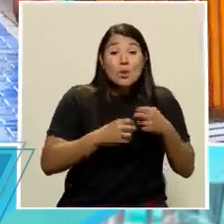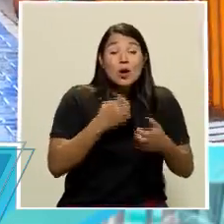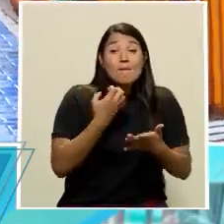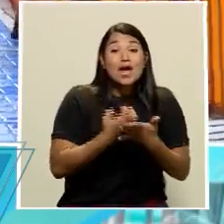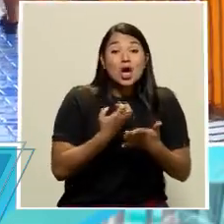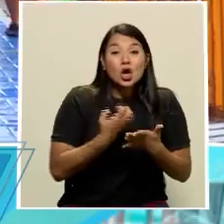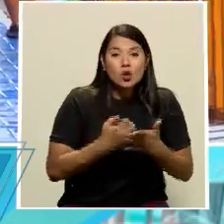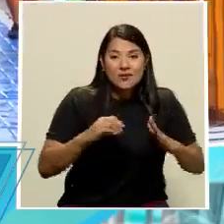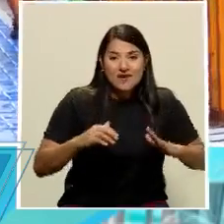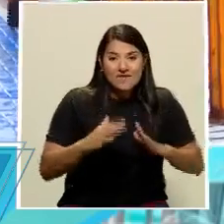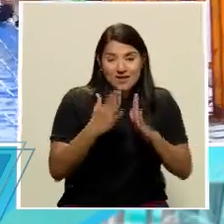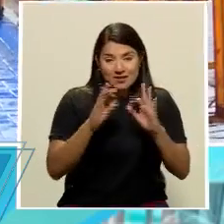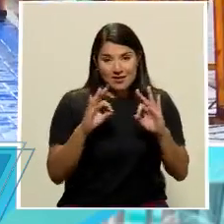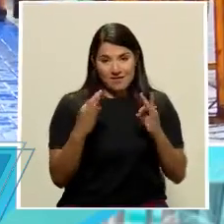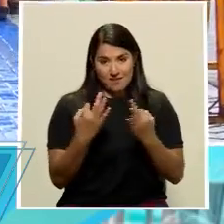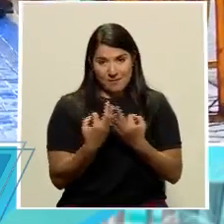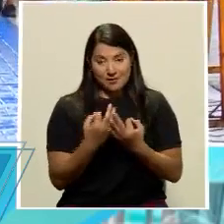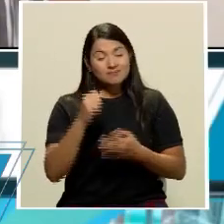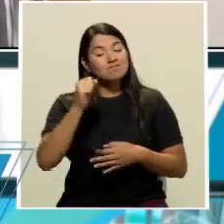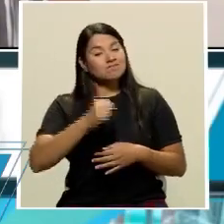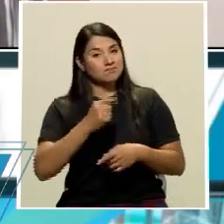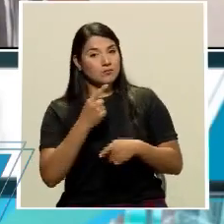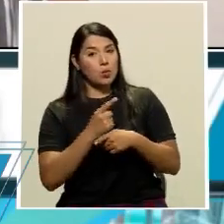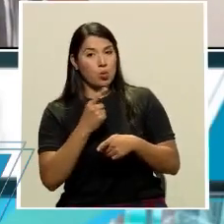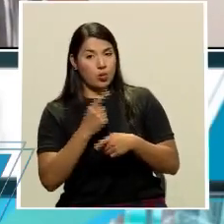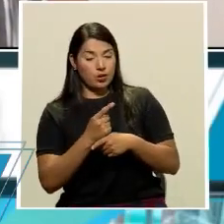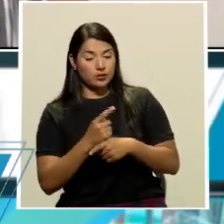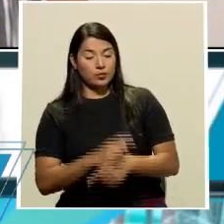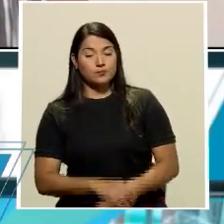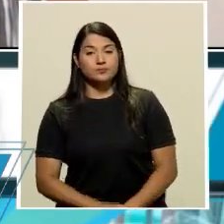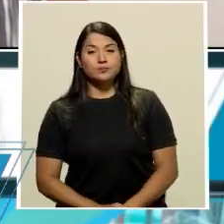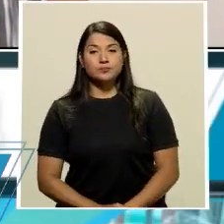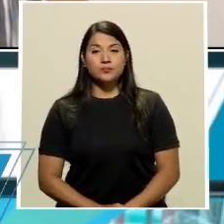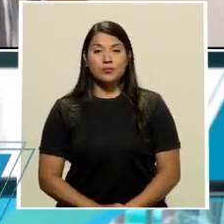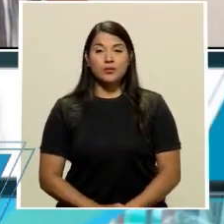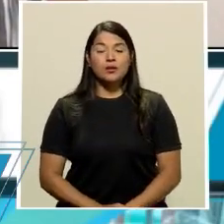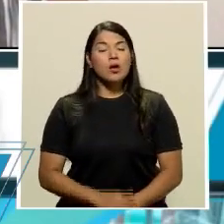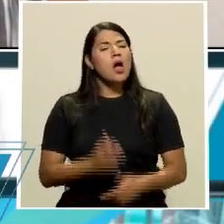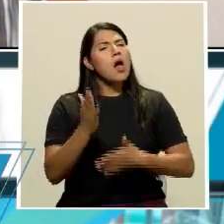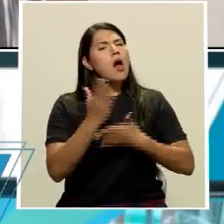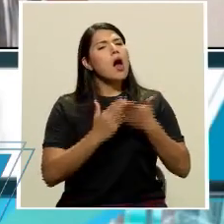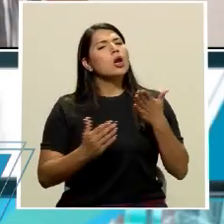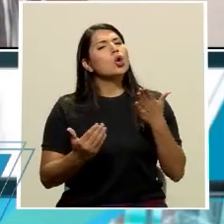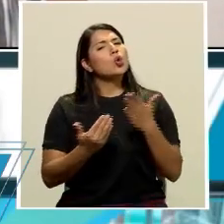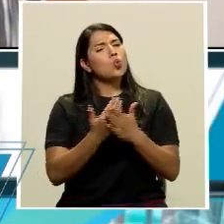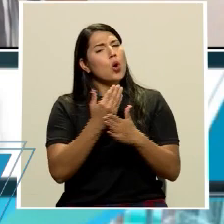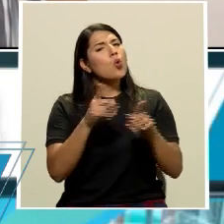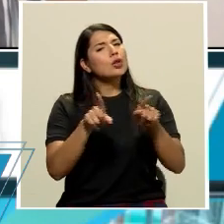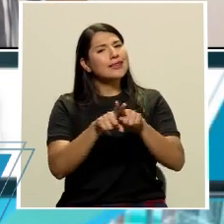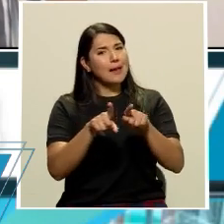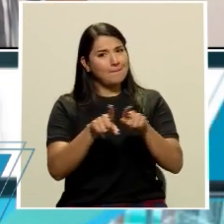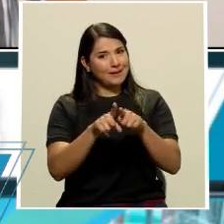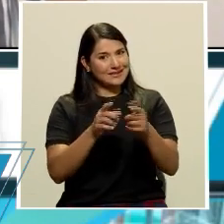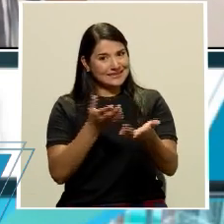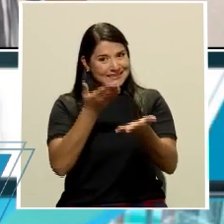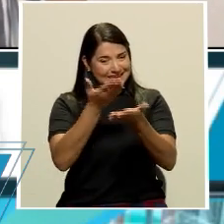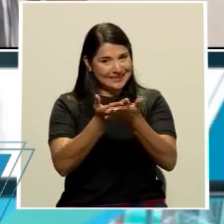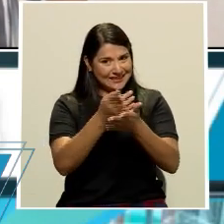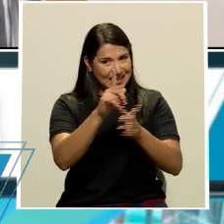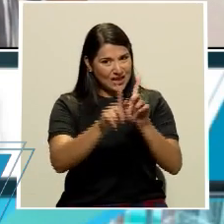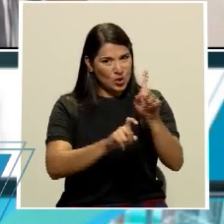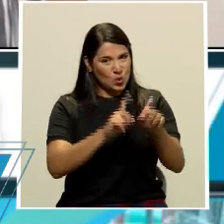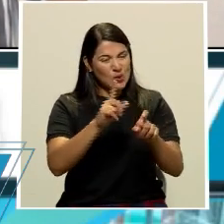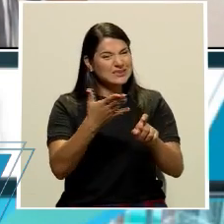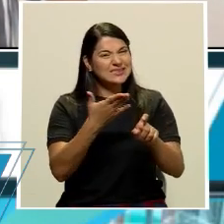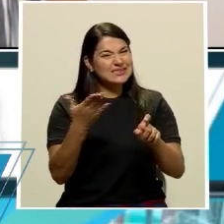esas familias. Así es, así es. Un elemento novedoso también que aporta la encuesta, María José, es